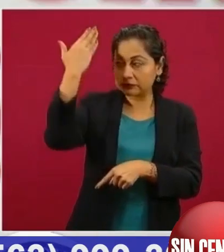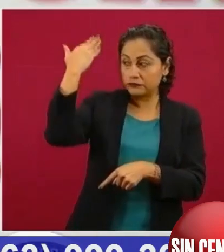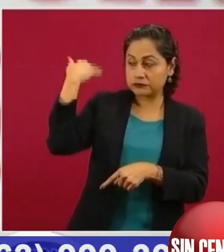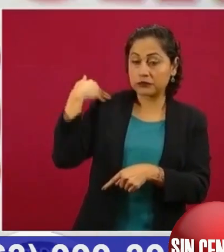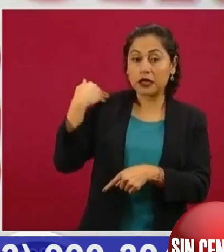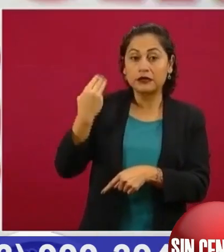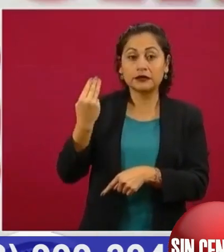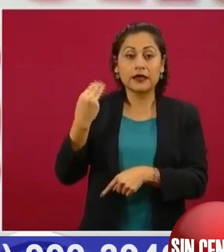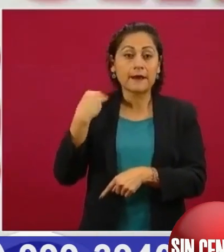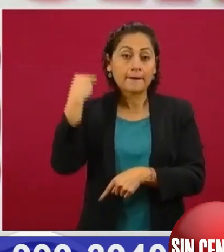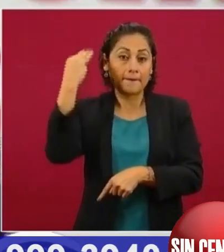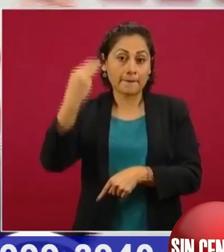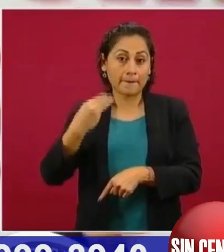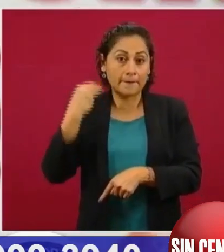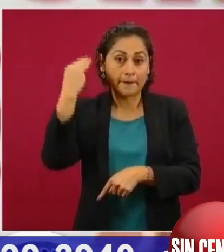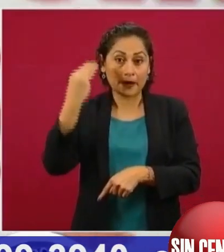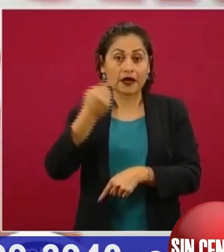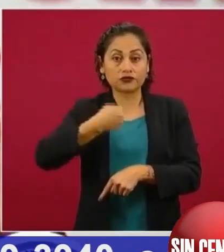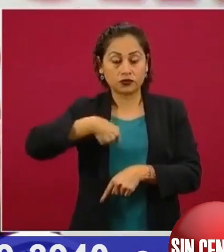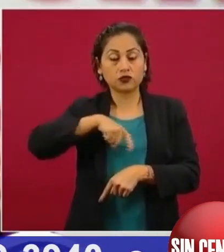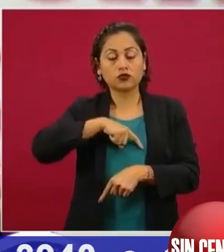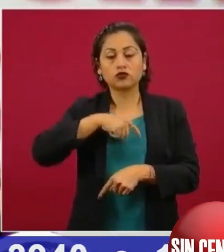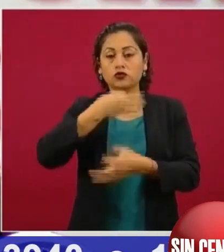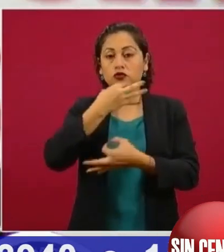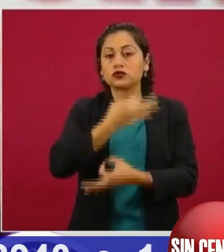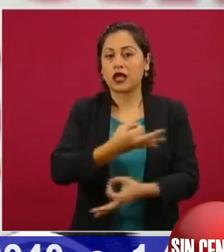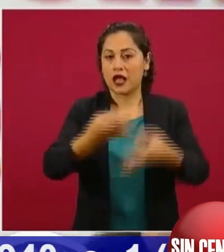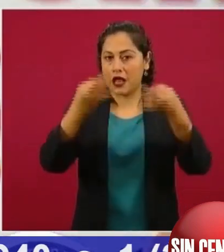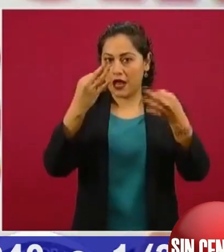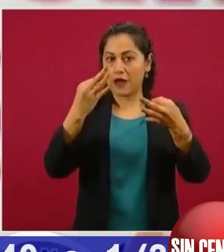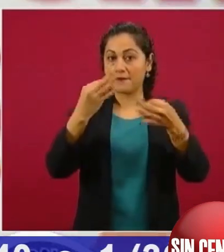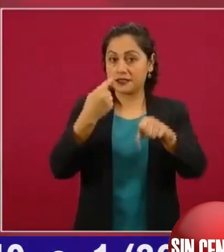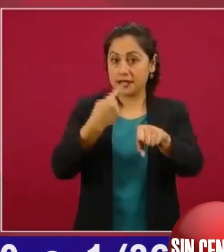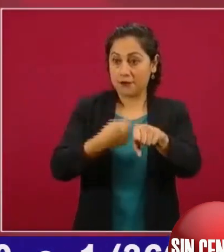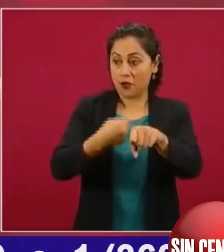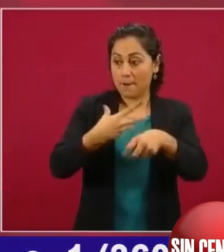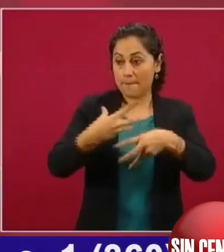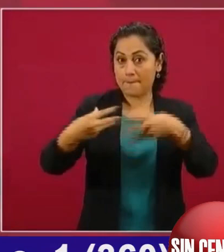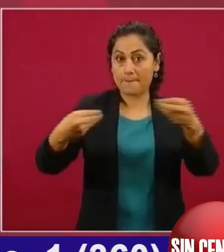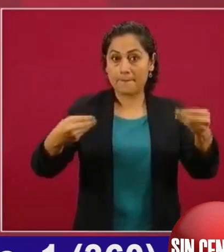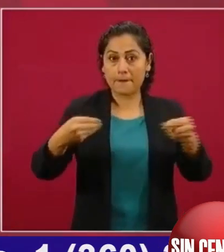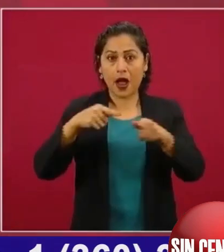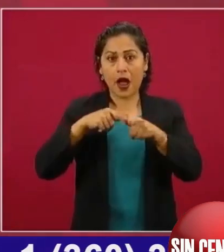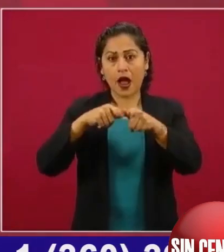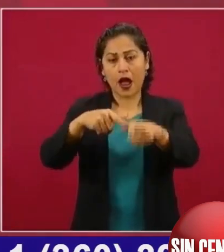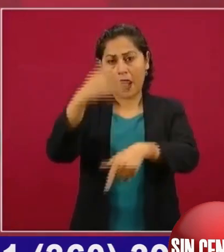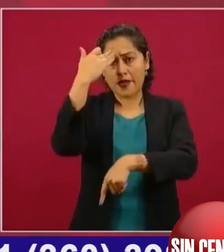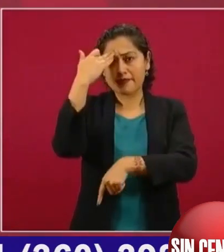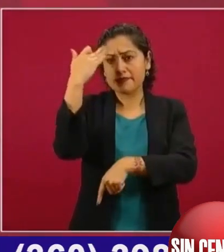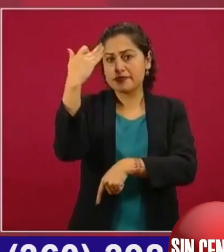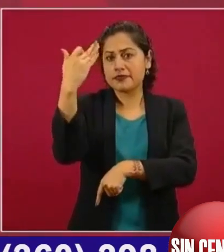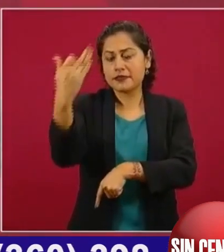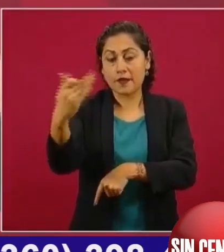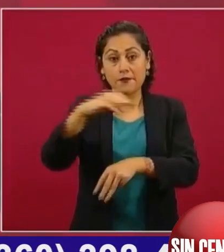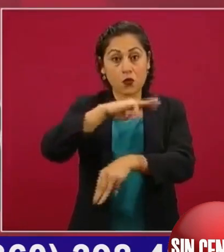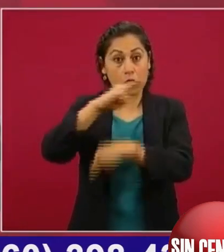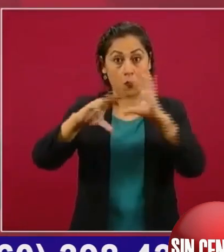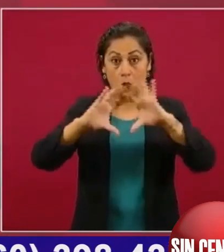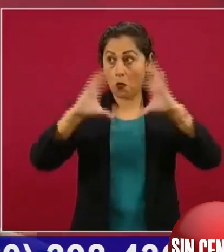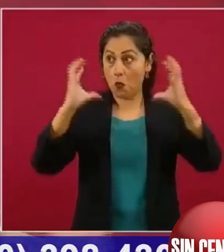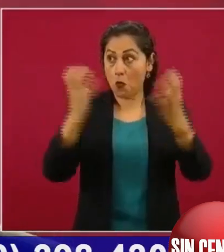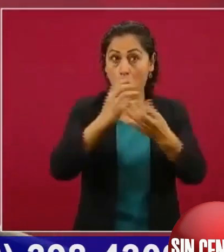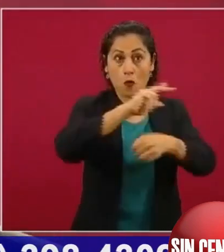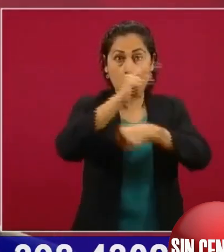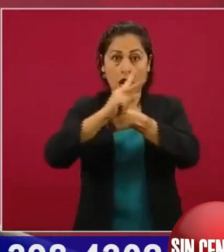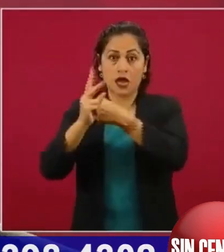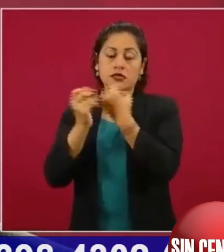tuvimos la predicción de que tendríamos una epidemia muy larga, en el mundo entero, de hecho, y que en México podría proyectarse hasta